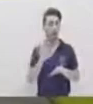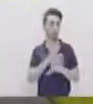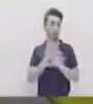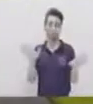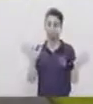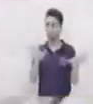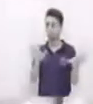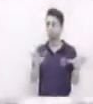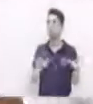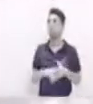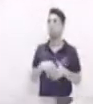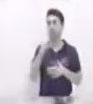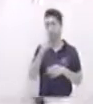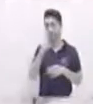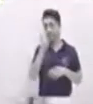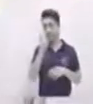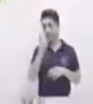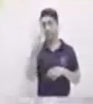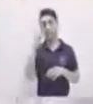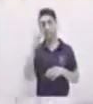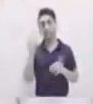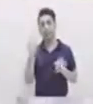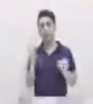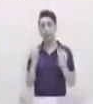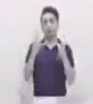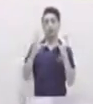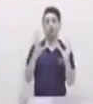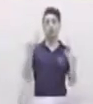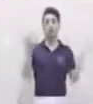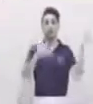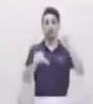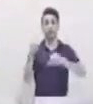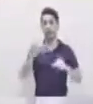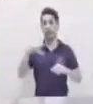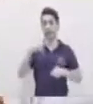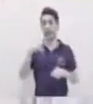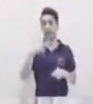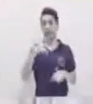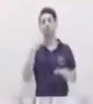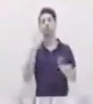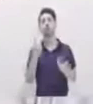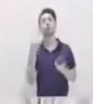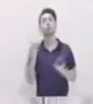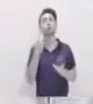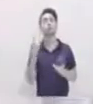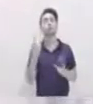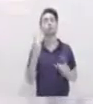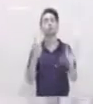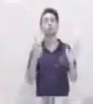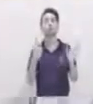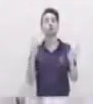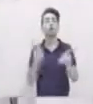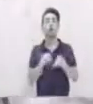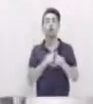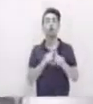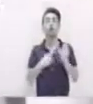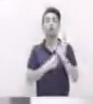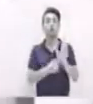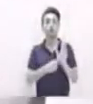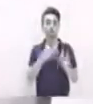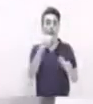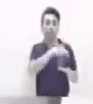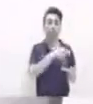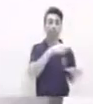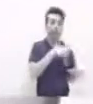indicador rosado. Esa es la parte de la reacción química que se produce como una manifestación de la presencia de ácido